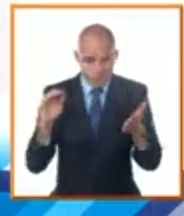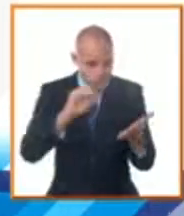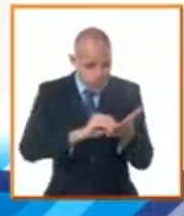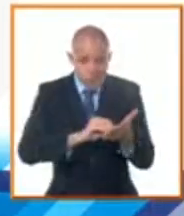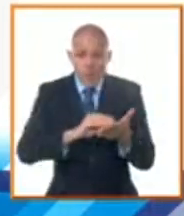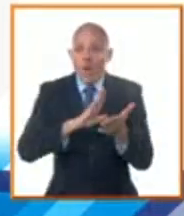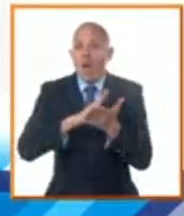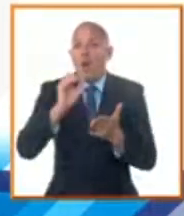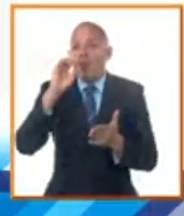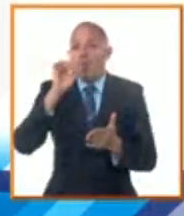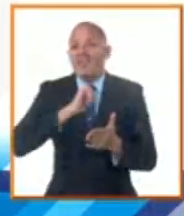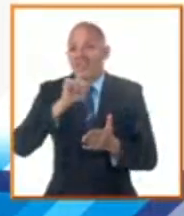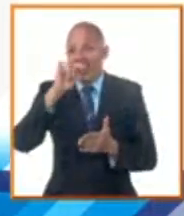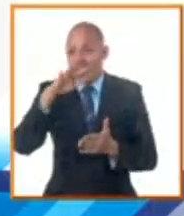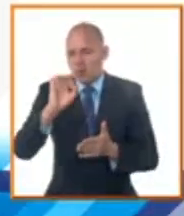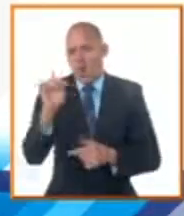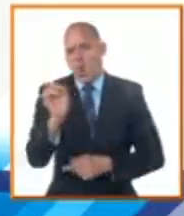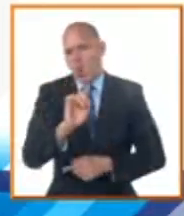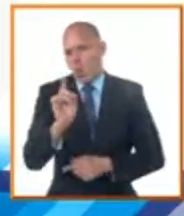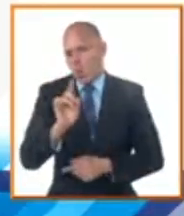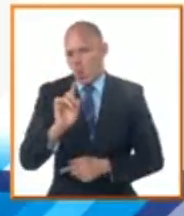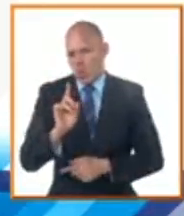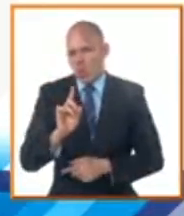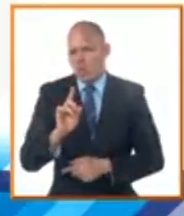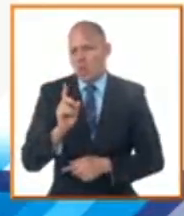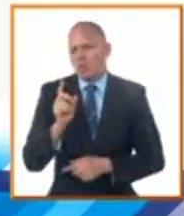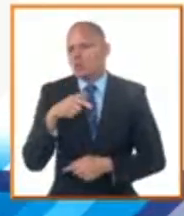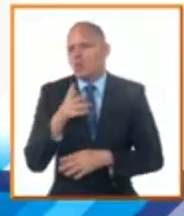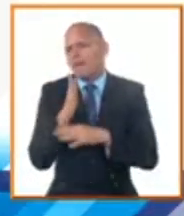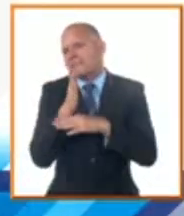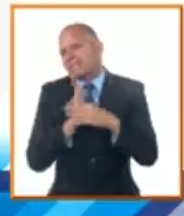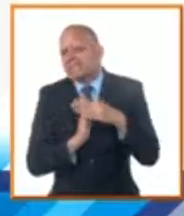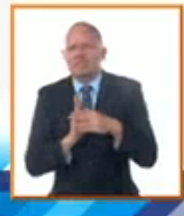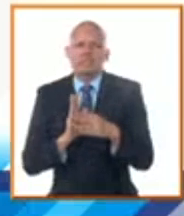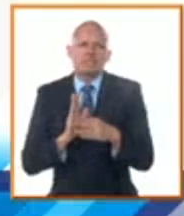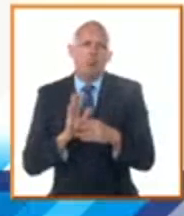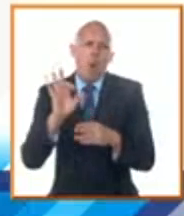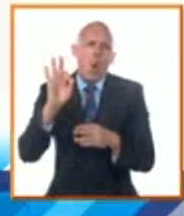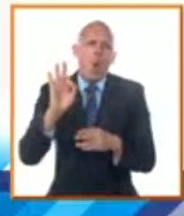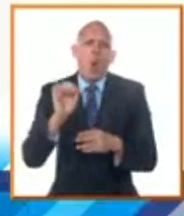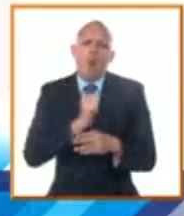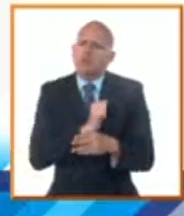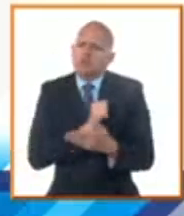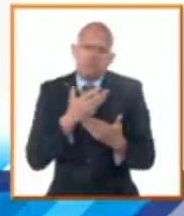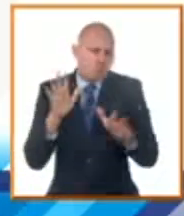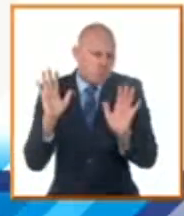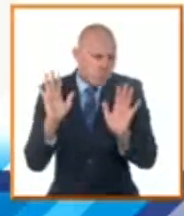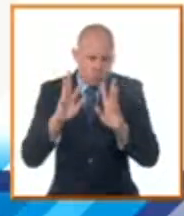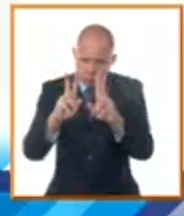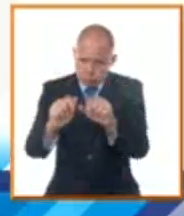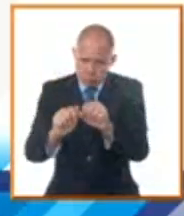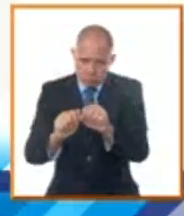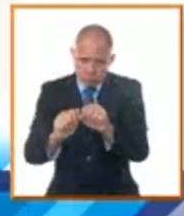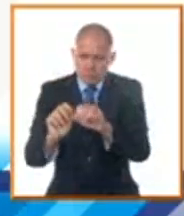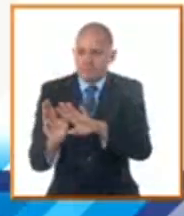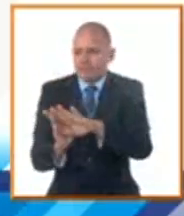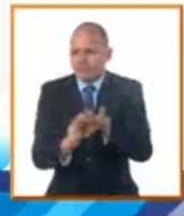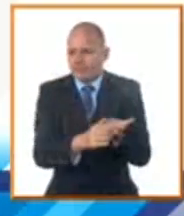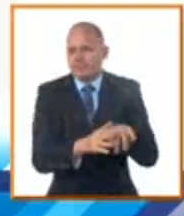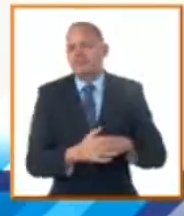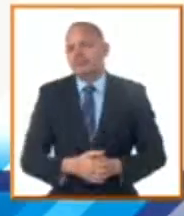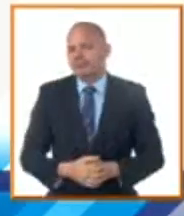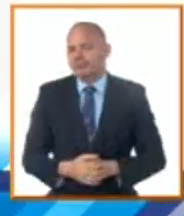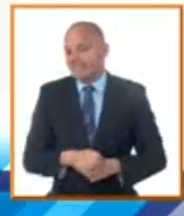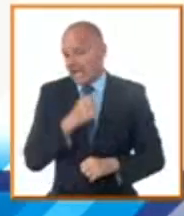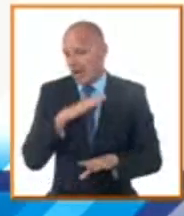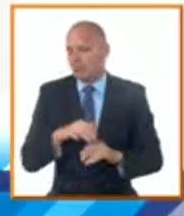yo siempre digo, es una alternativa. Siempre es bueno tener alternativas. Hemos estudiado, en el caso de los clientes, sobre todo de Bandé